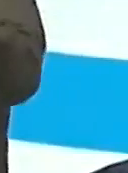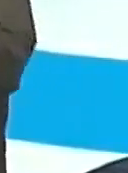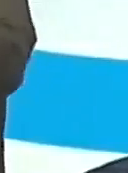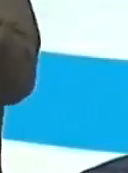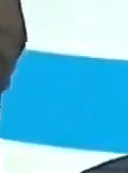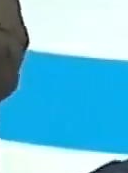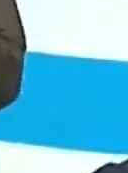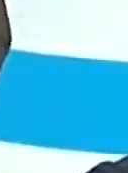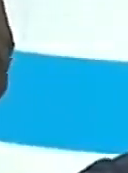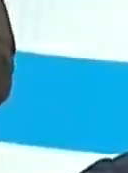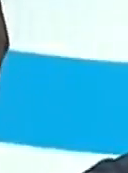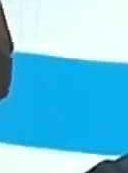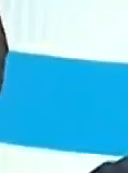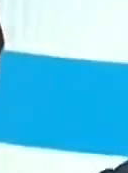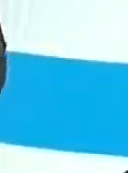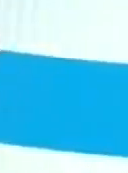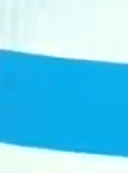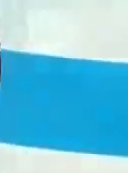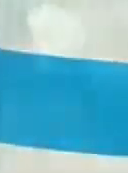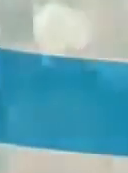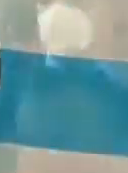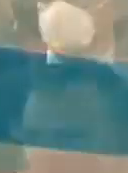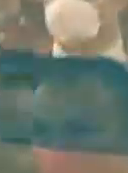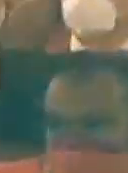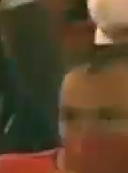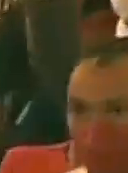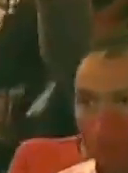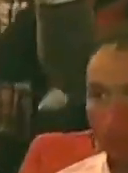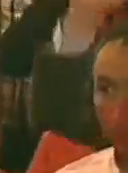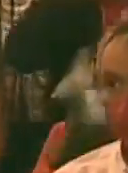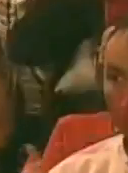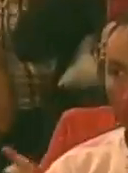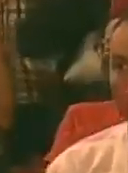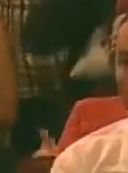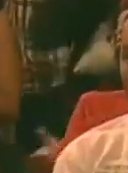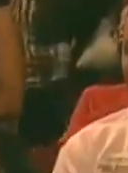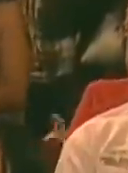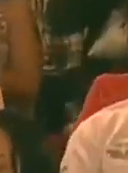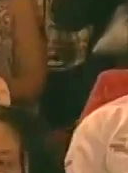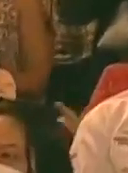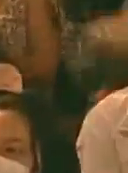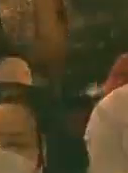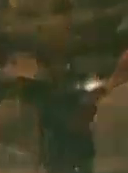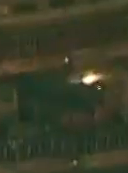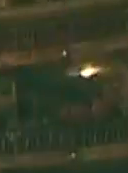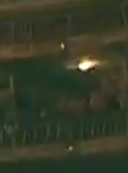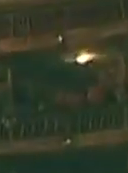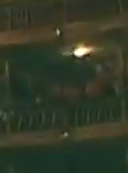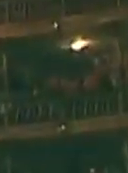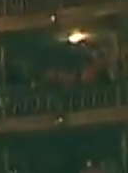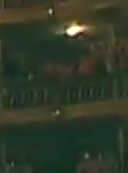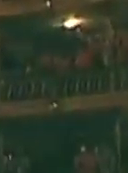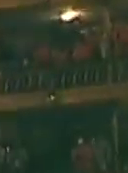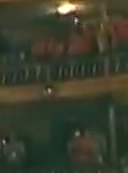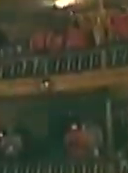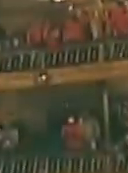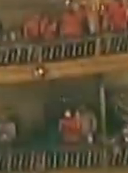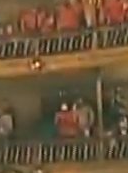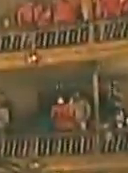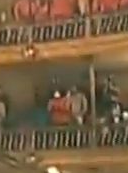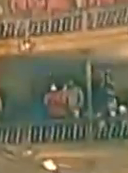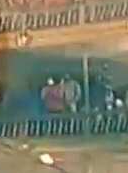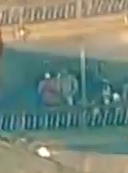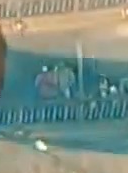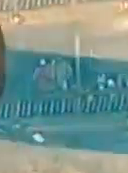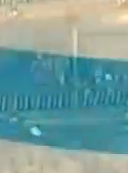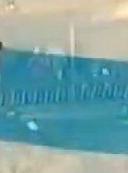Nacional, invitados, delegaciones internacionales de Colombia, Bolivia, Cuba, quienes han analizado